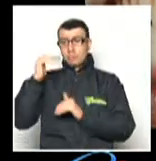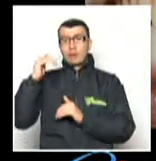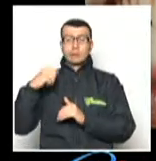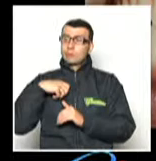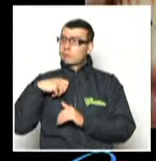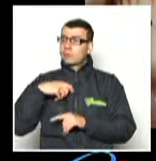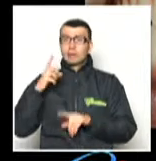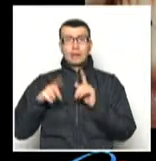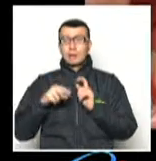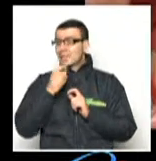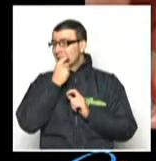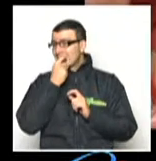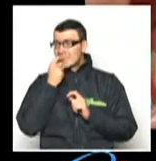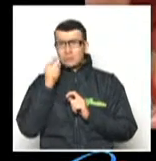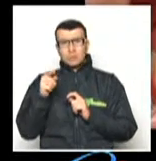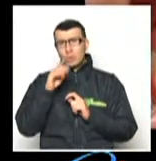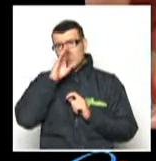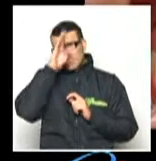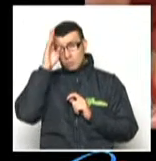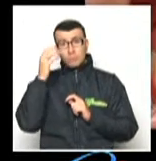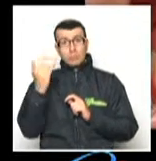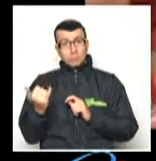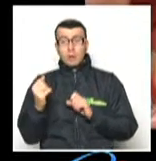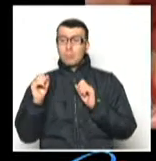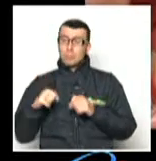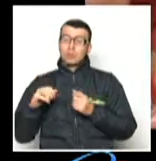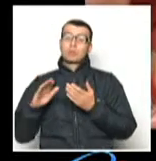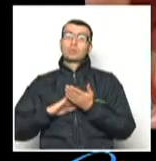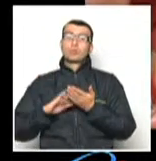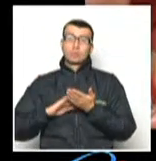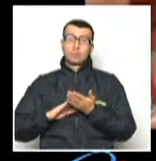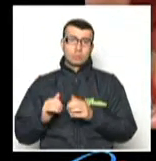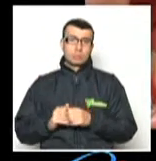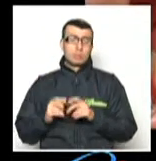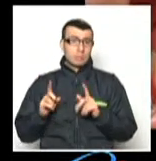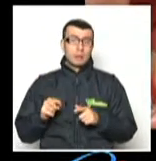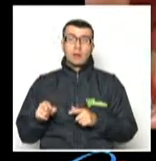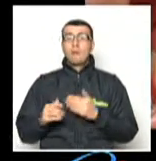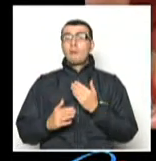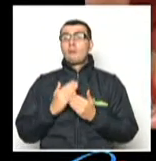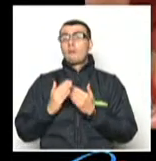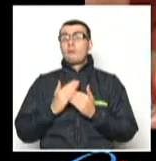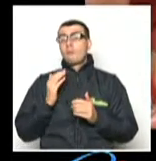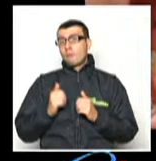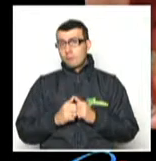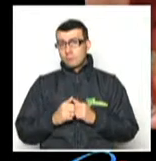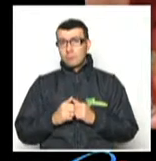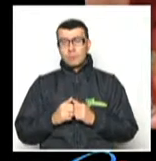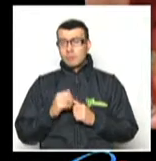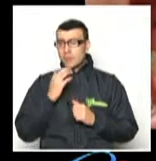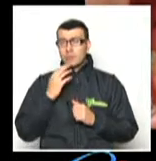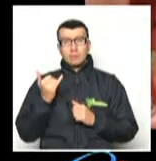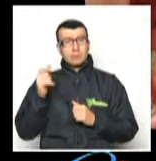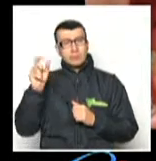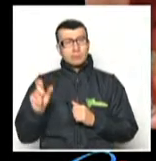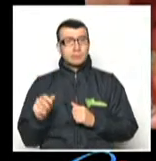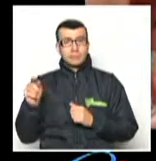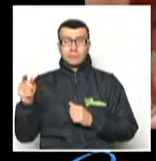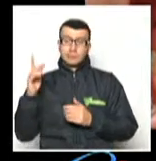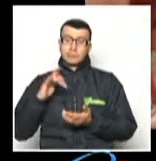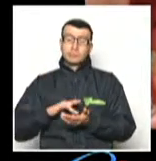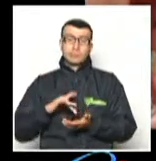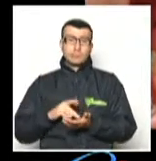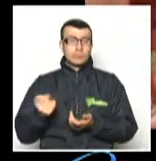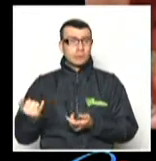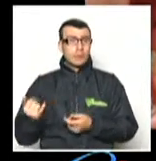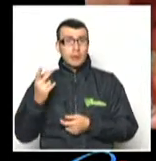dientes, y es muy común, pueden tener solución, incluso de una forma muy fácil, porque si anteriormente había un paciente que me hizo una consulta en mi consultorio